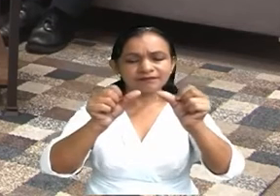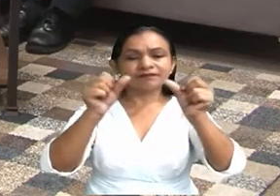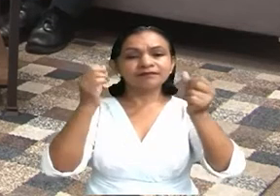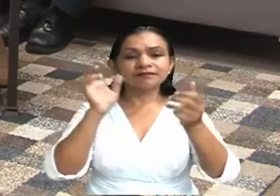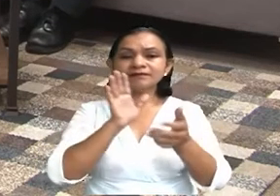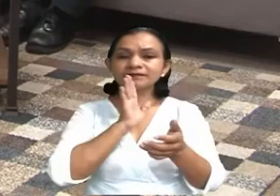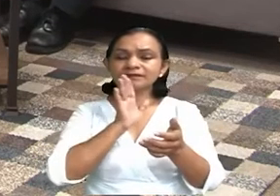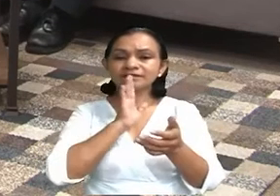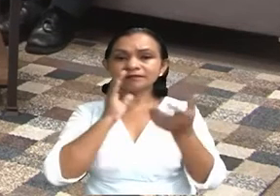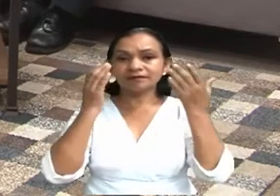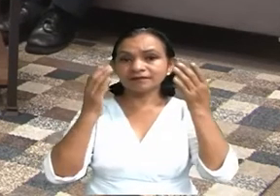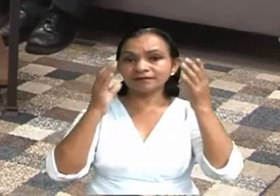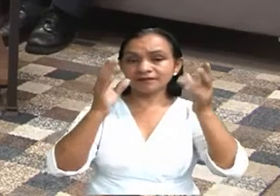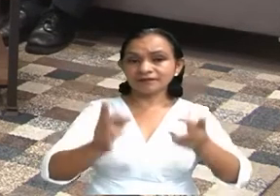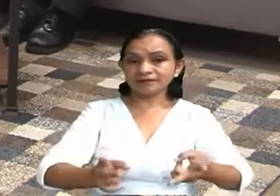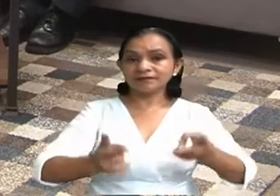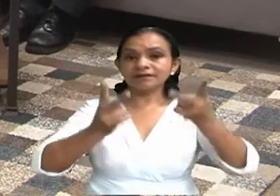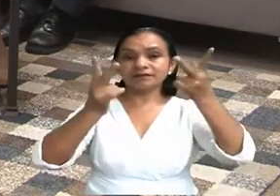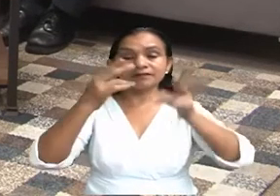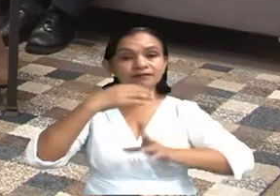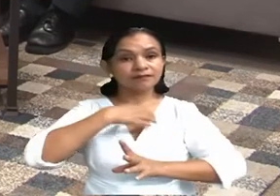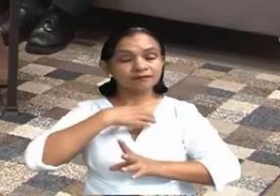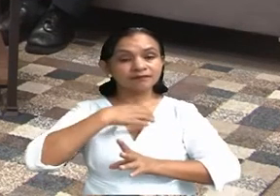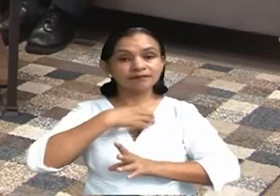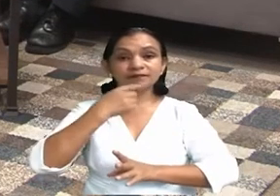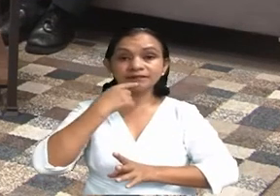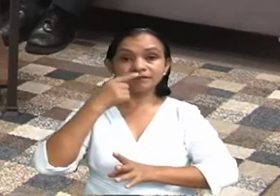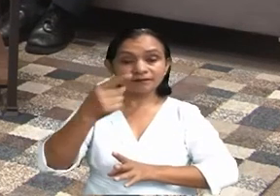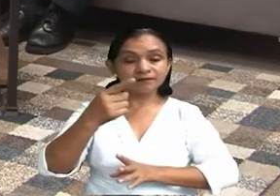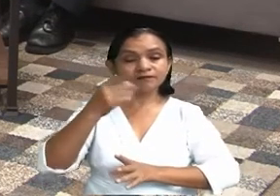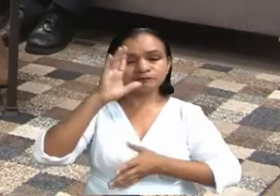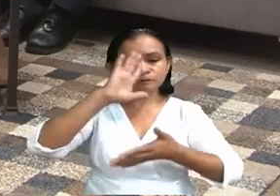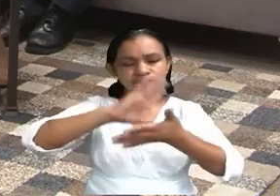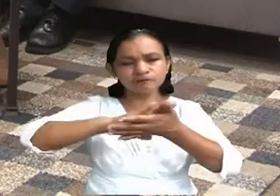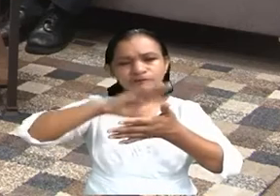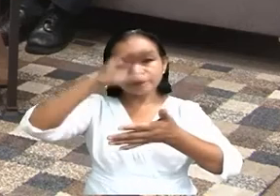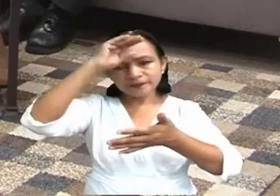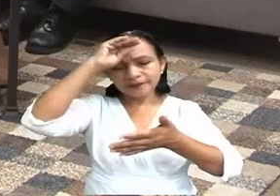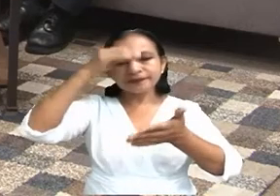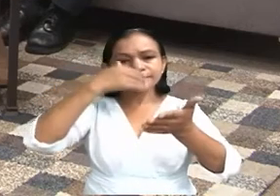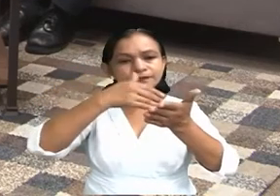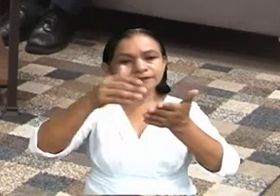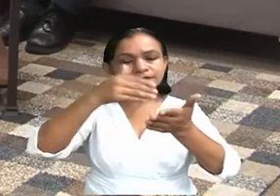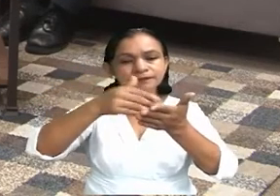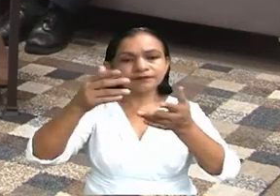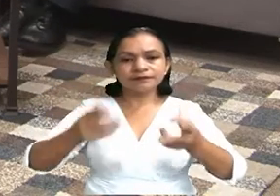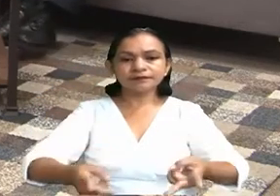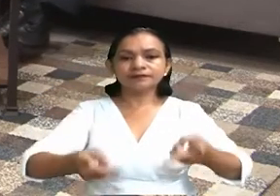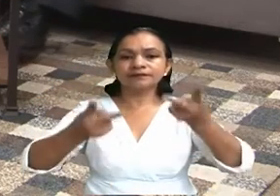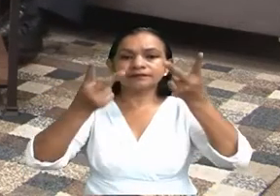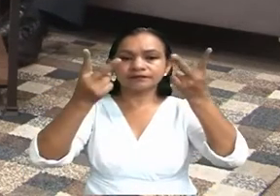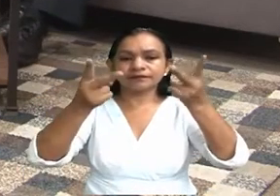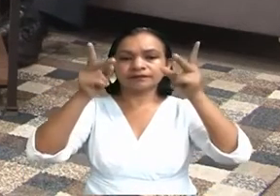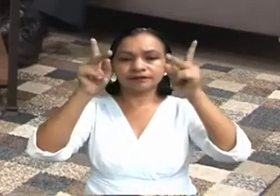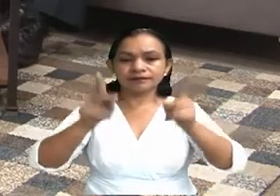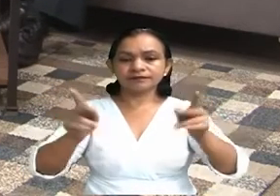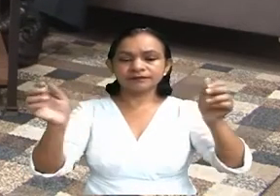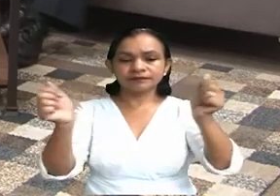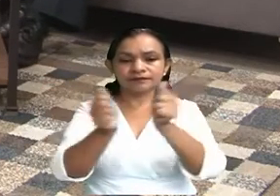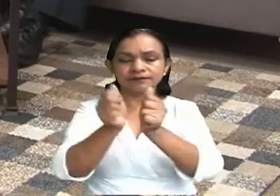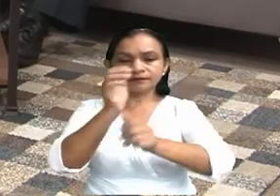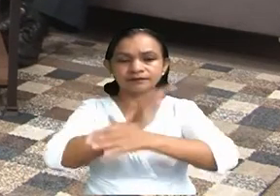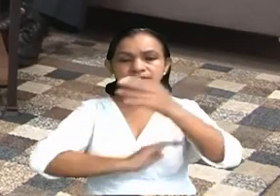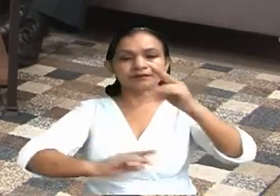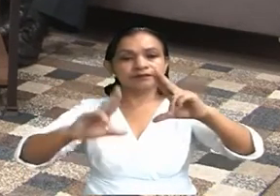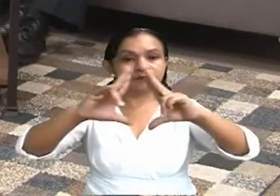porque son habilidades para la vida, pero que también, como usted dice, empoderan y facilitan los medios de vida de las personas con discapacidad en